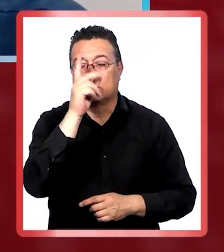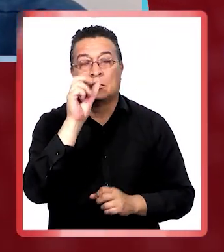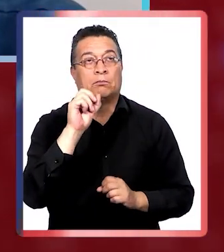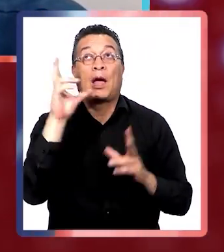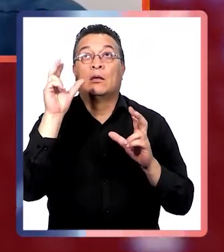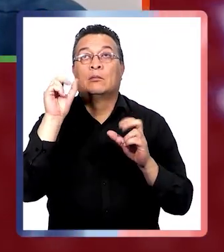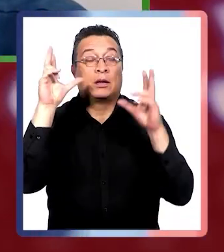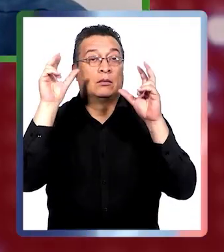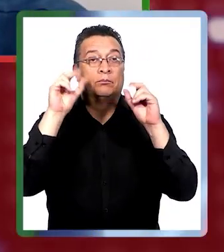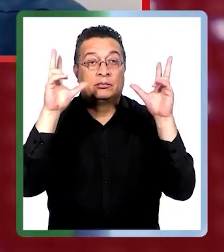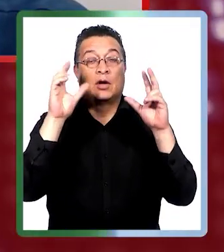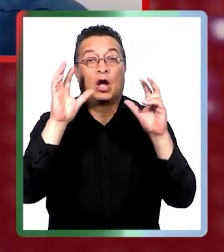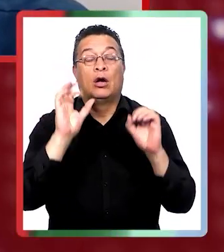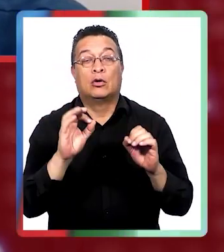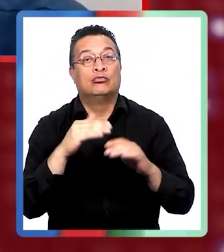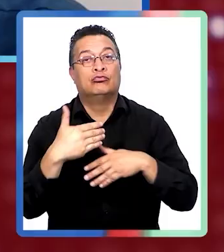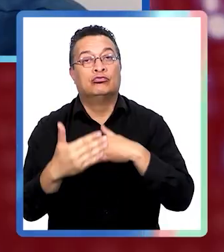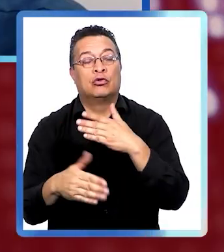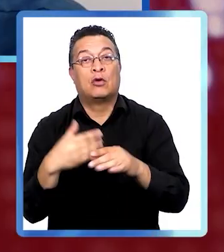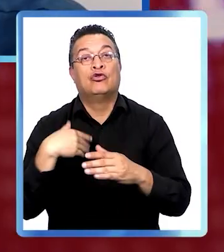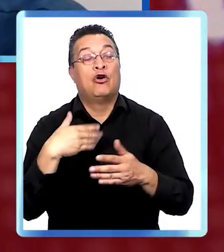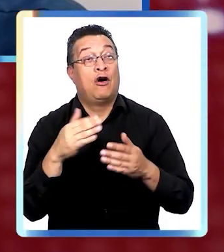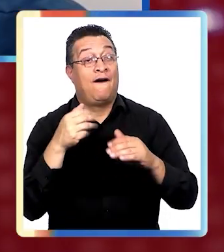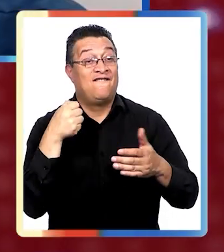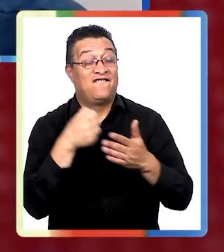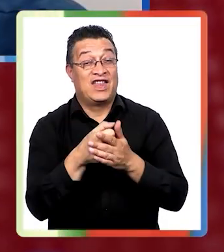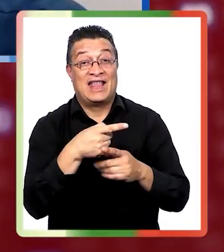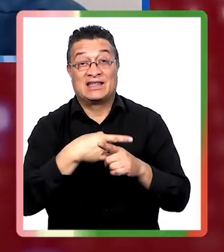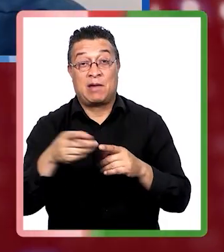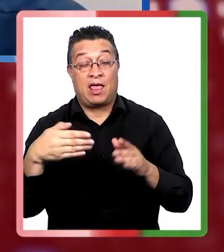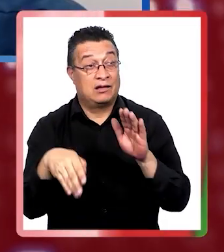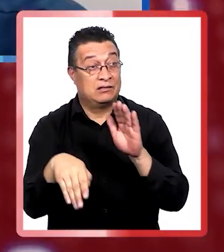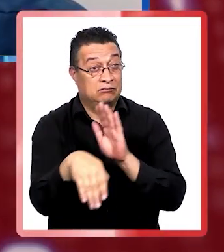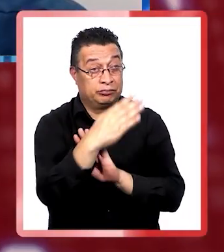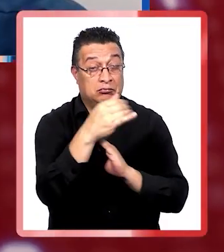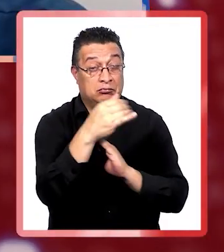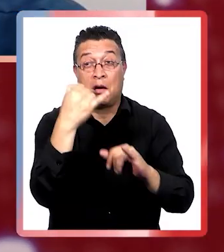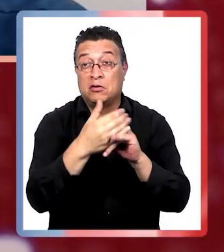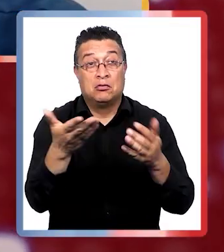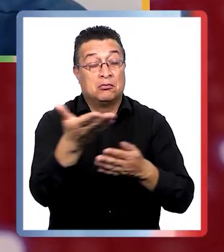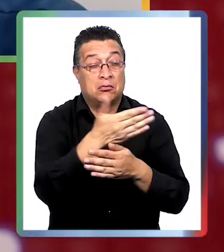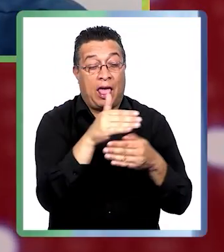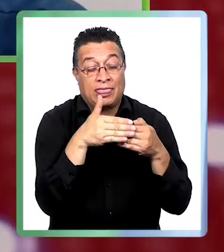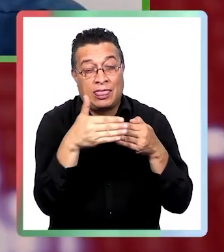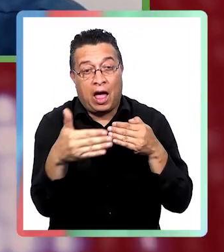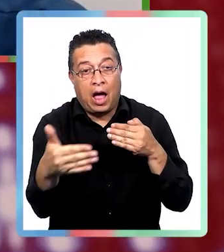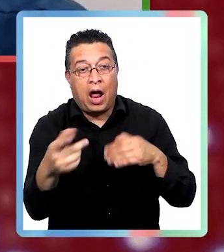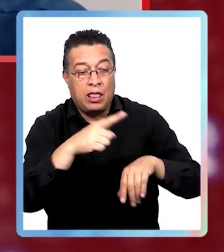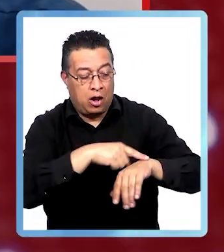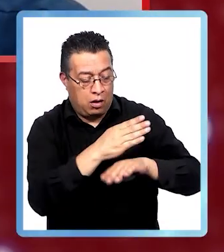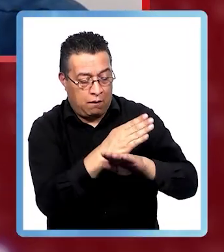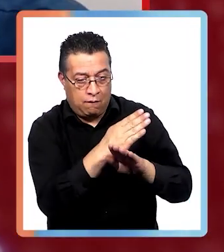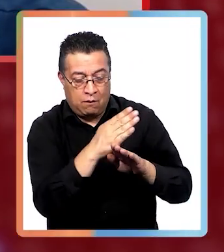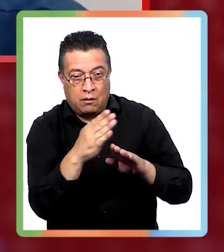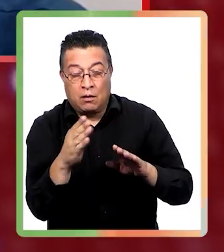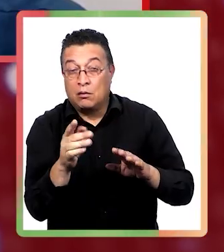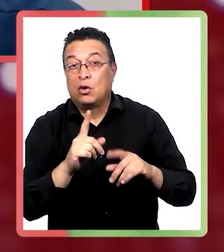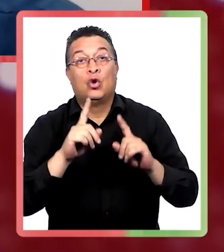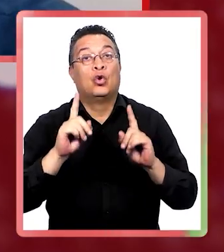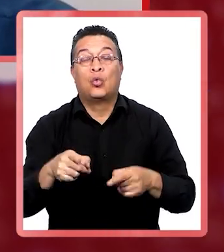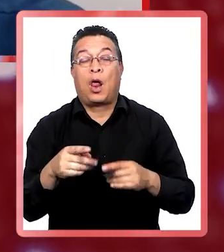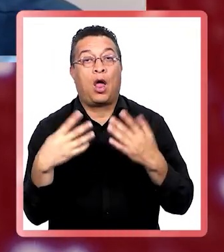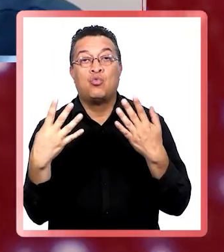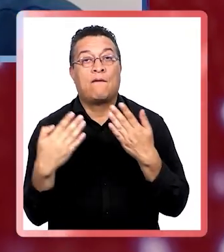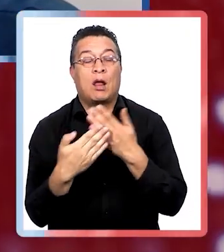¿no? O sea, es un poco lo que veníamos hablando de la rutina. Yo si salgo un fin de semana y me quedé hasta tardes, horas de la noche, probablemente voy a